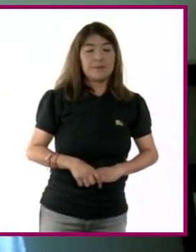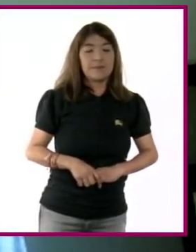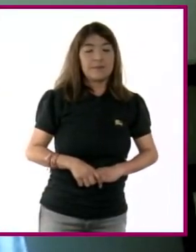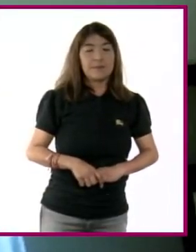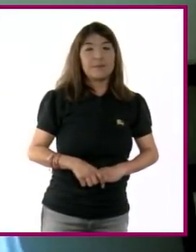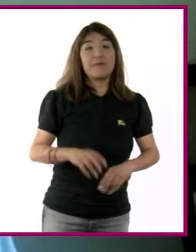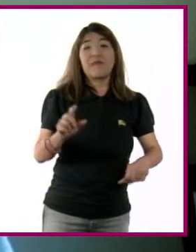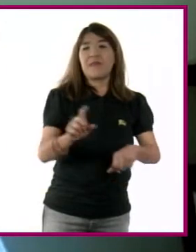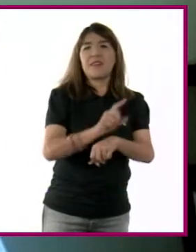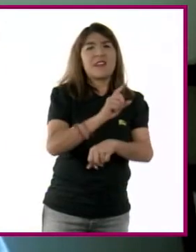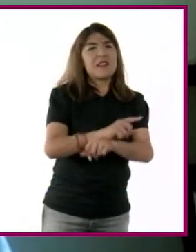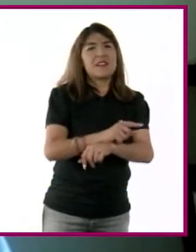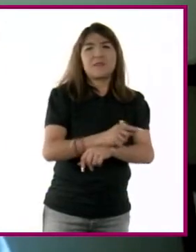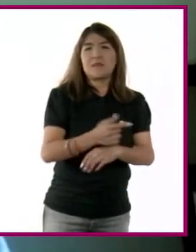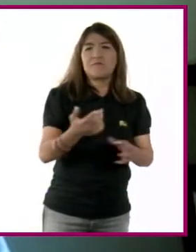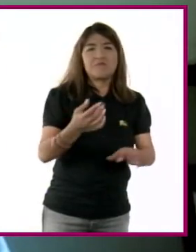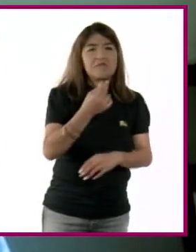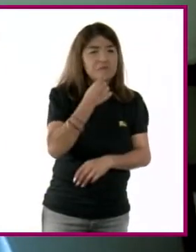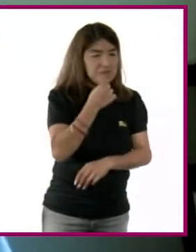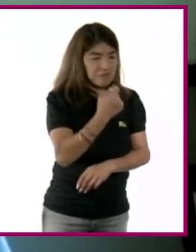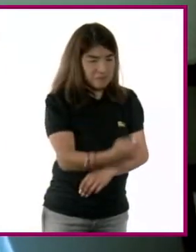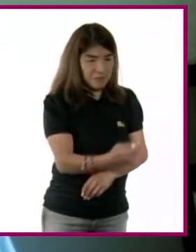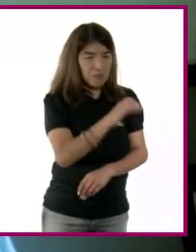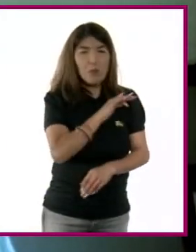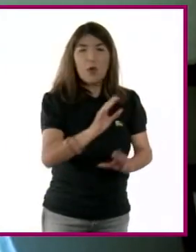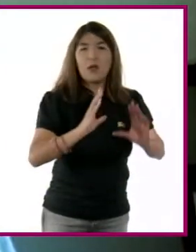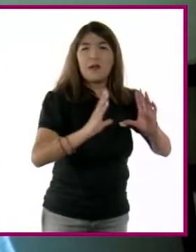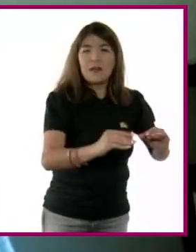se supone que el